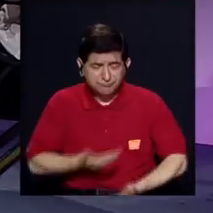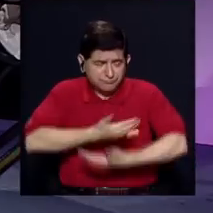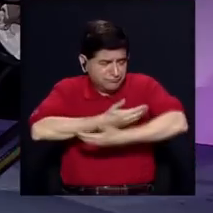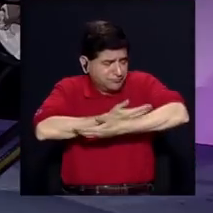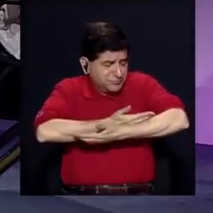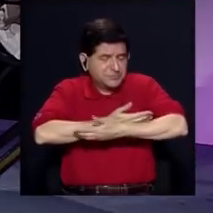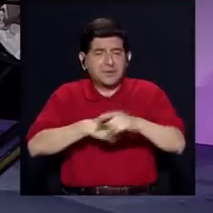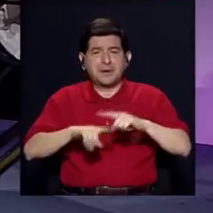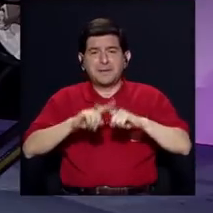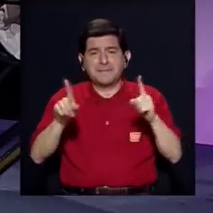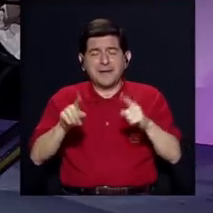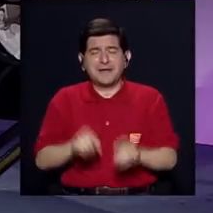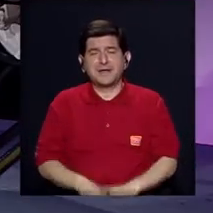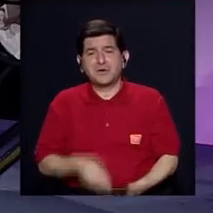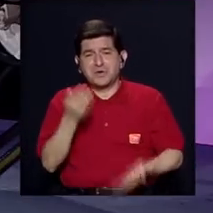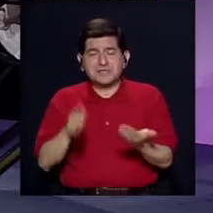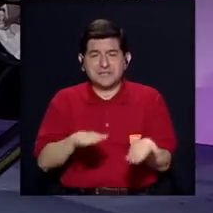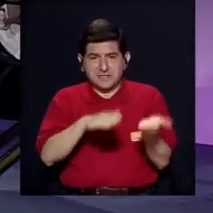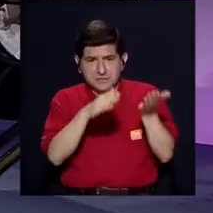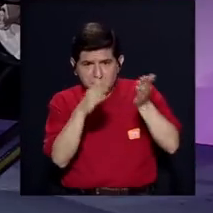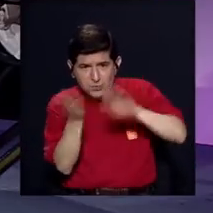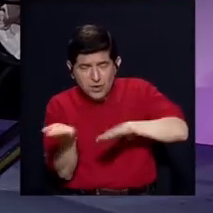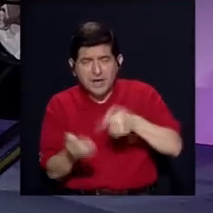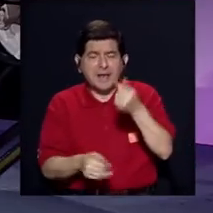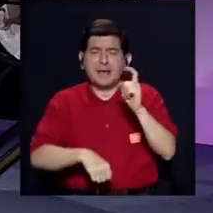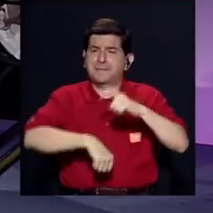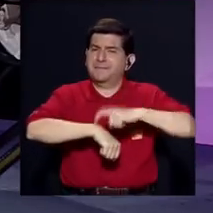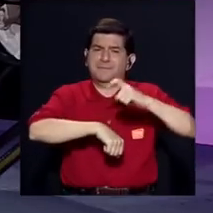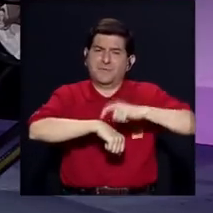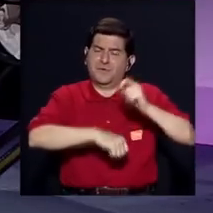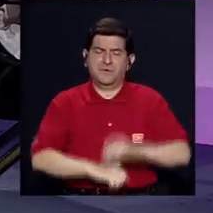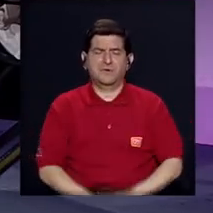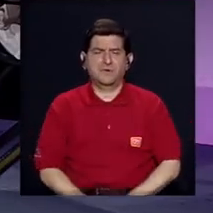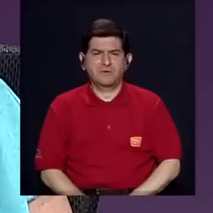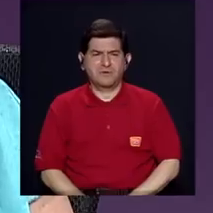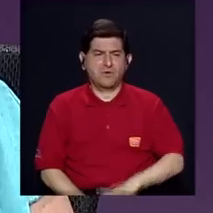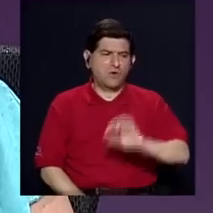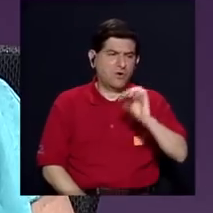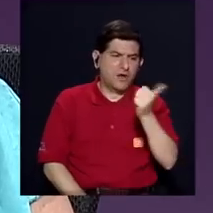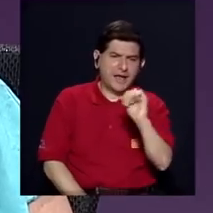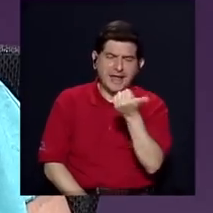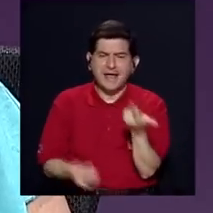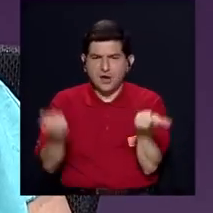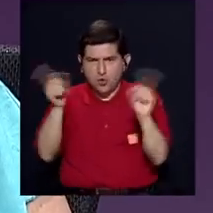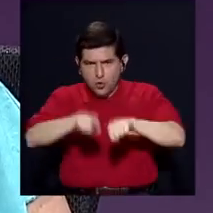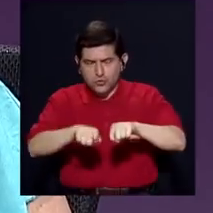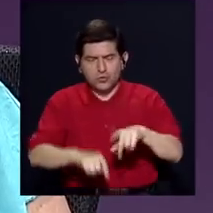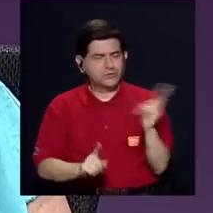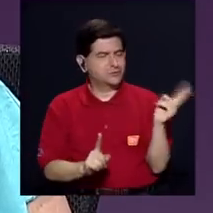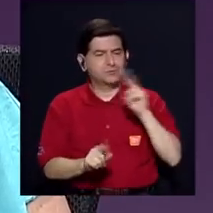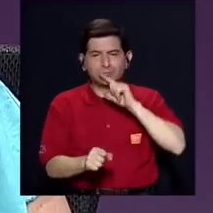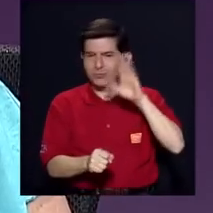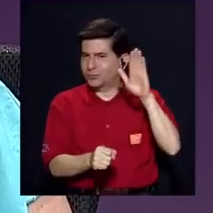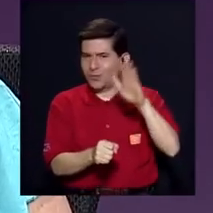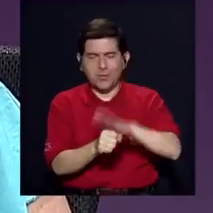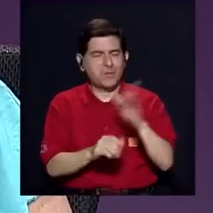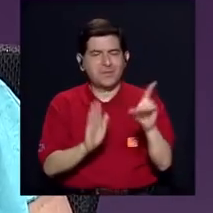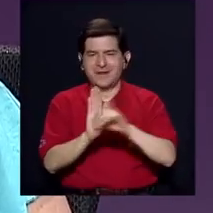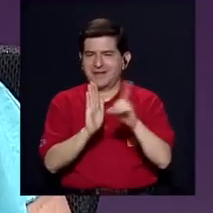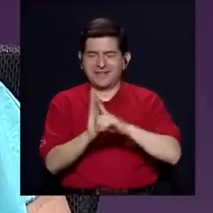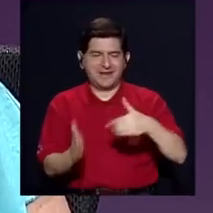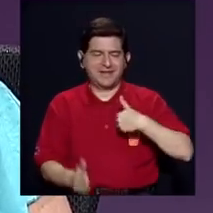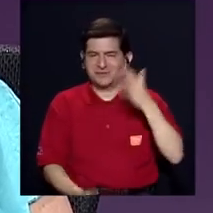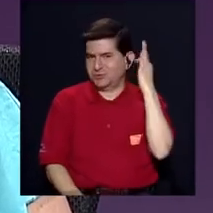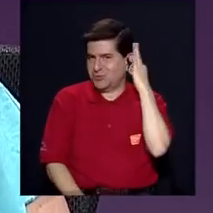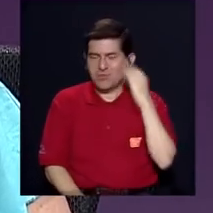muerto o que muere a los pocos minutos entonces efectivamente en estos otros casos si no se está cumpliendo ese derecho que tenemos